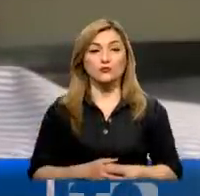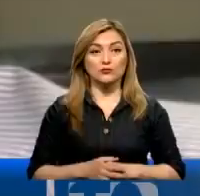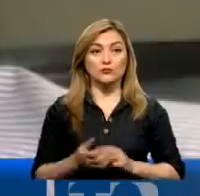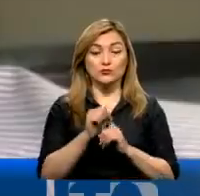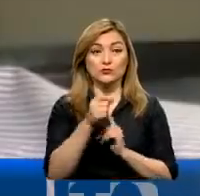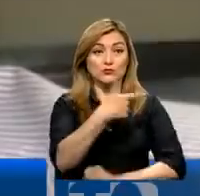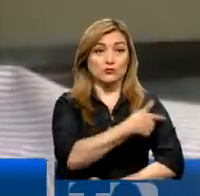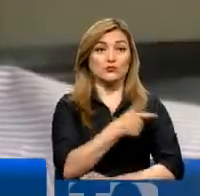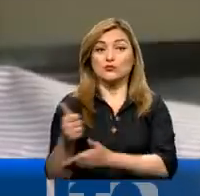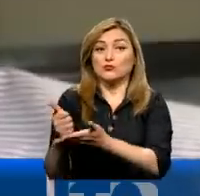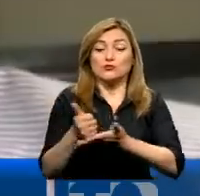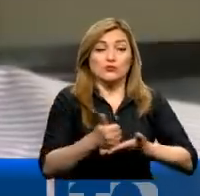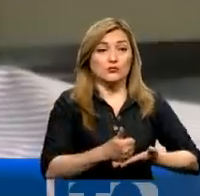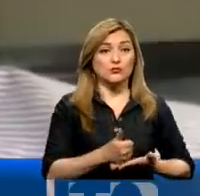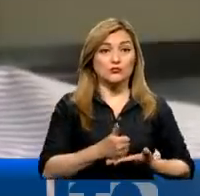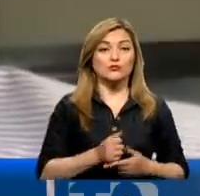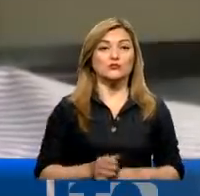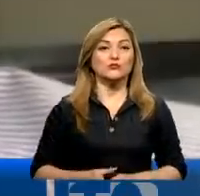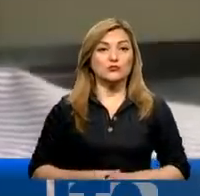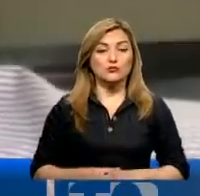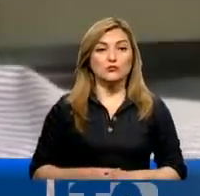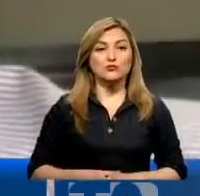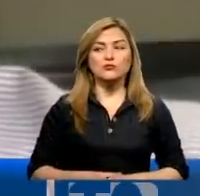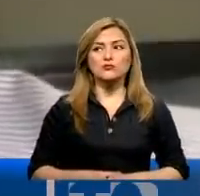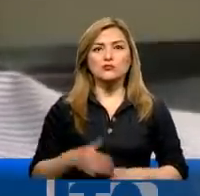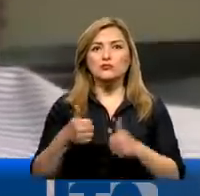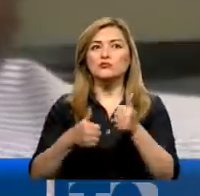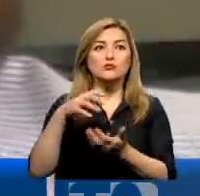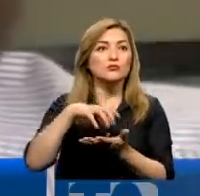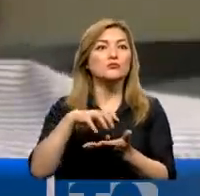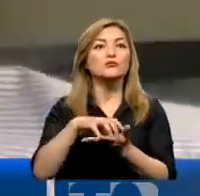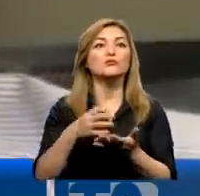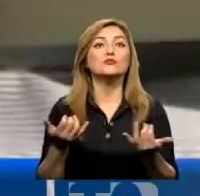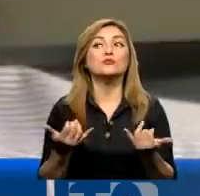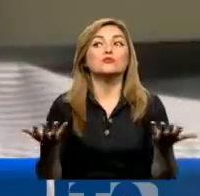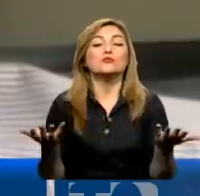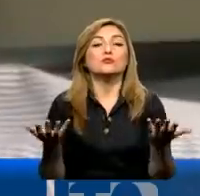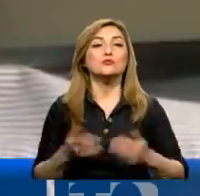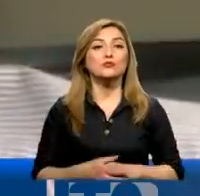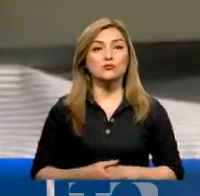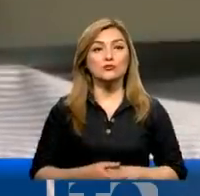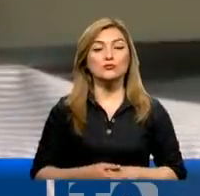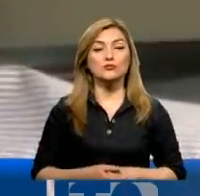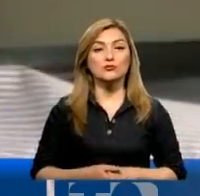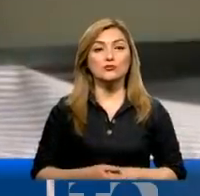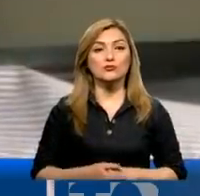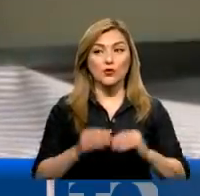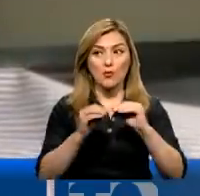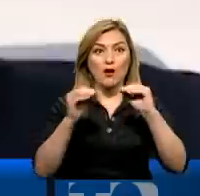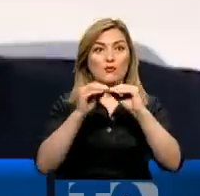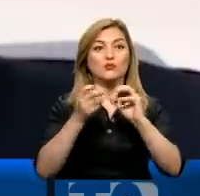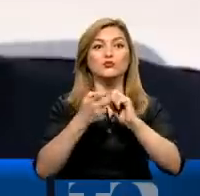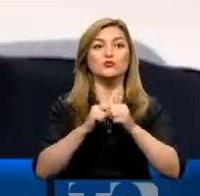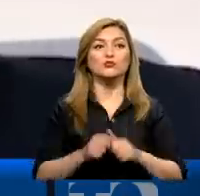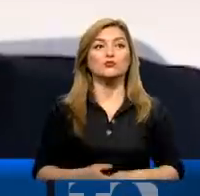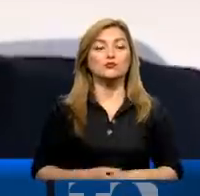vacunación ayudaría a saber qué provincia está actualmente con mayor incremento, mayor